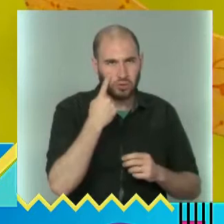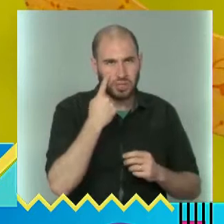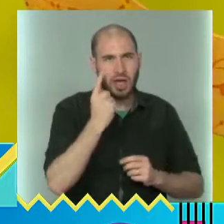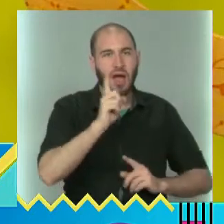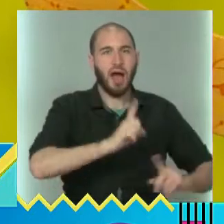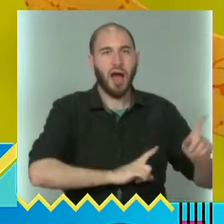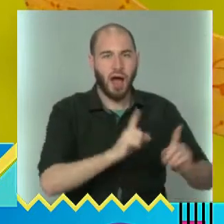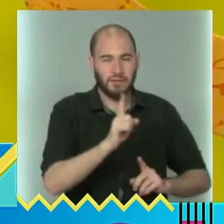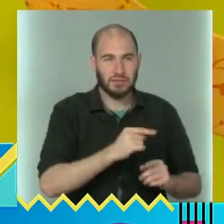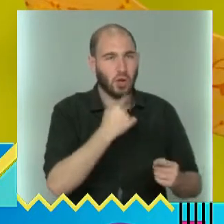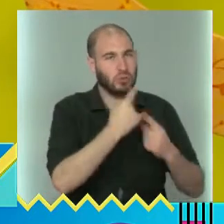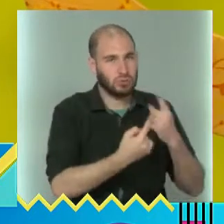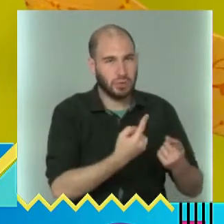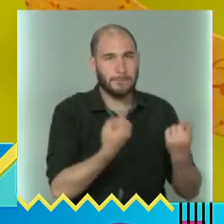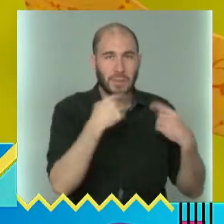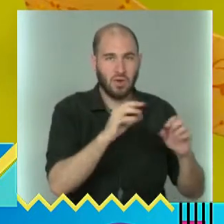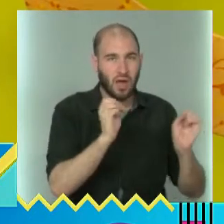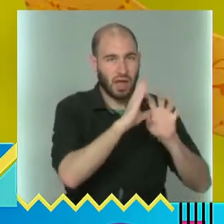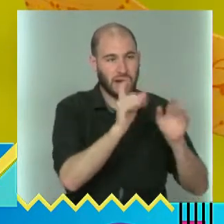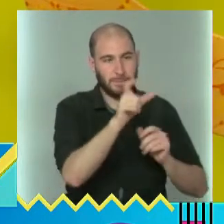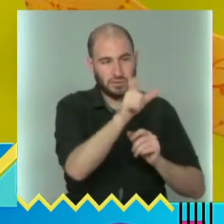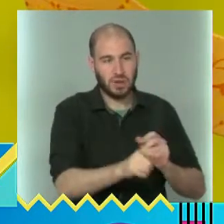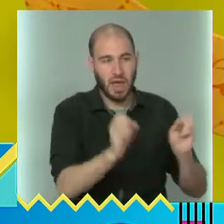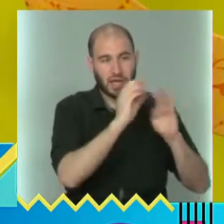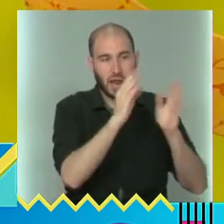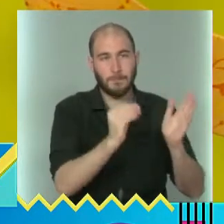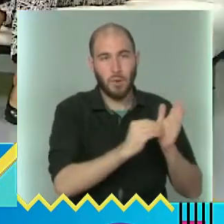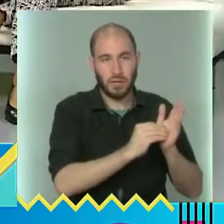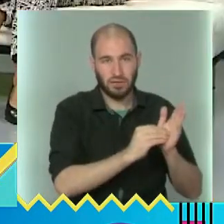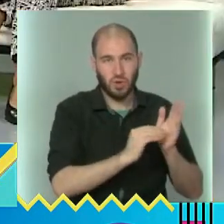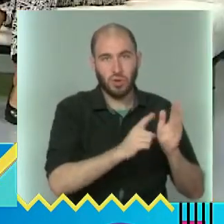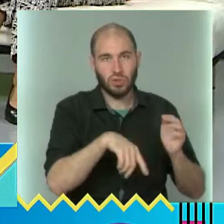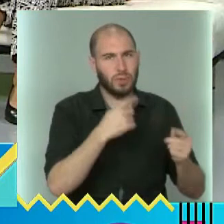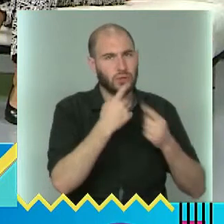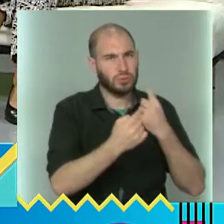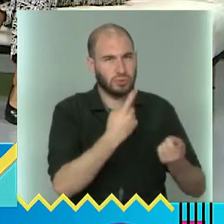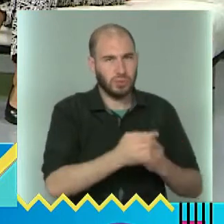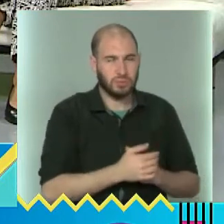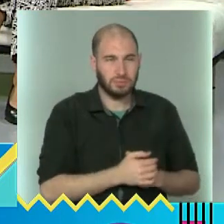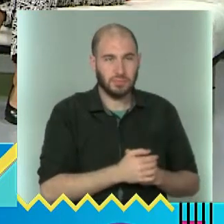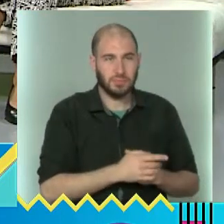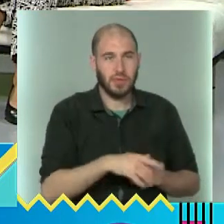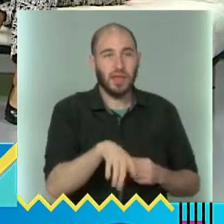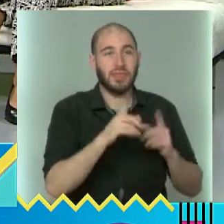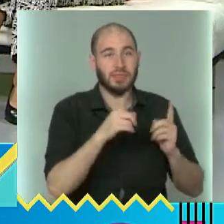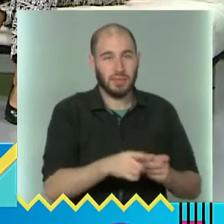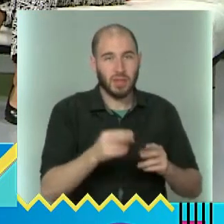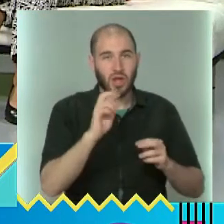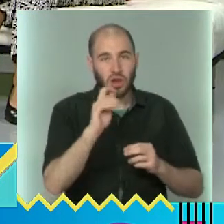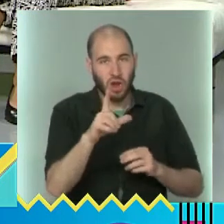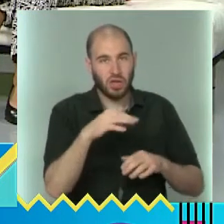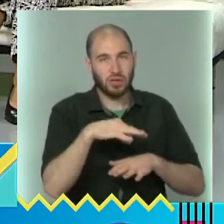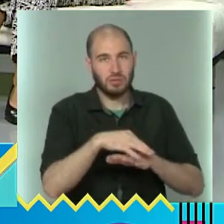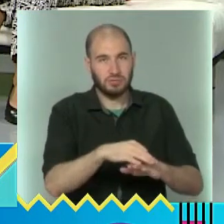algunos momentos ser consultores, pero aclararle a la persona que en ese momento estamos siendo consultores. Y podemos también tener el rol de